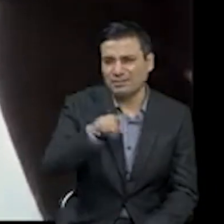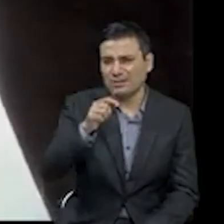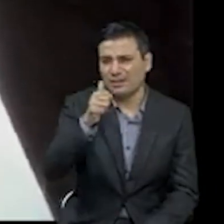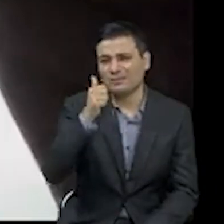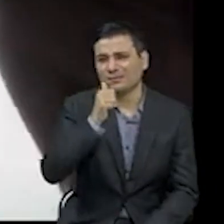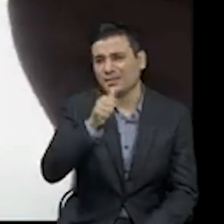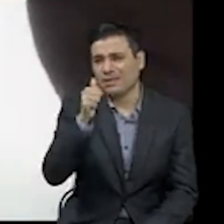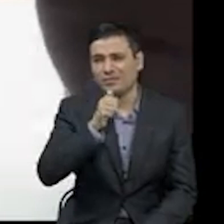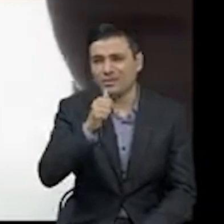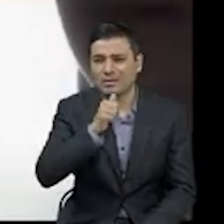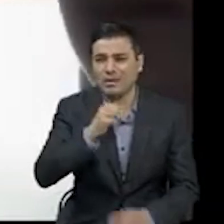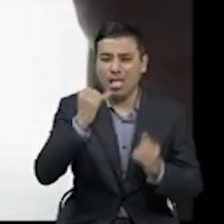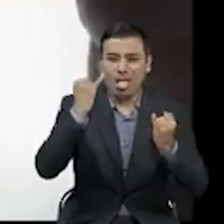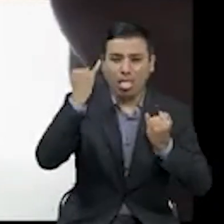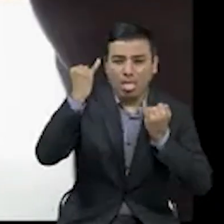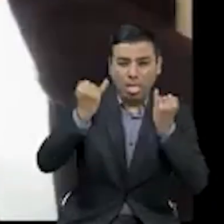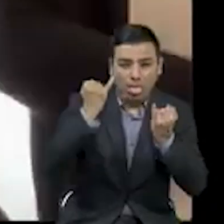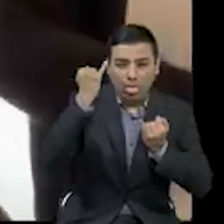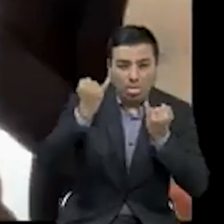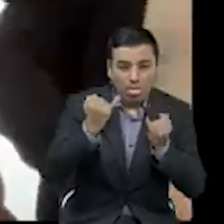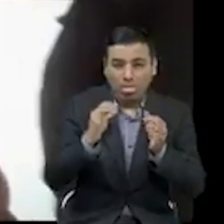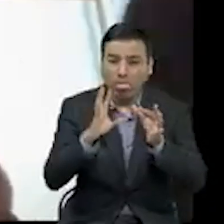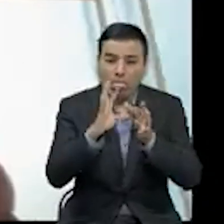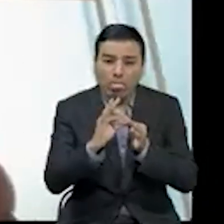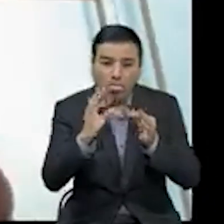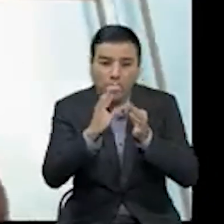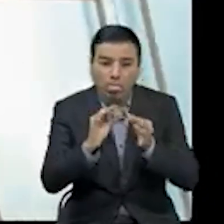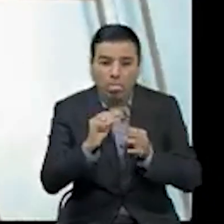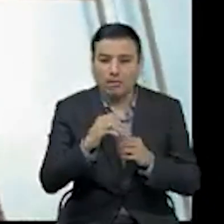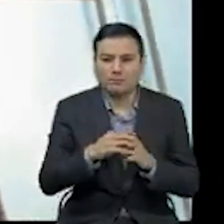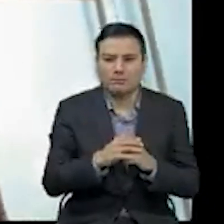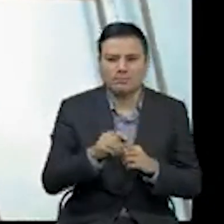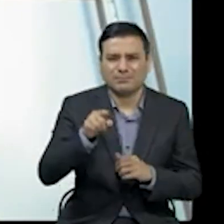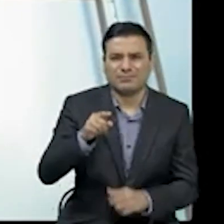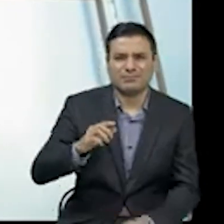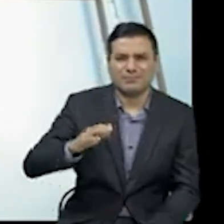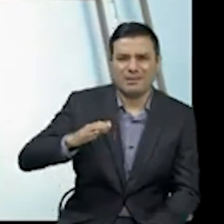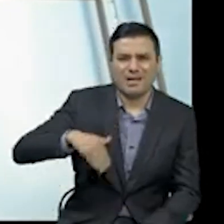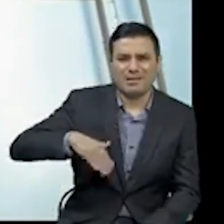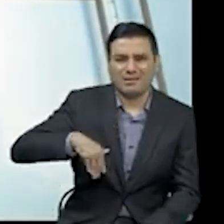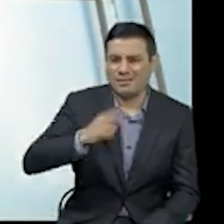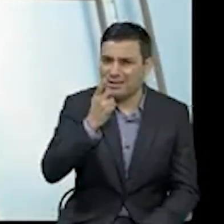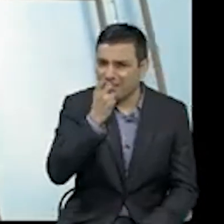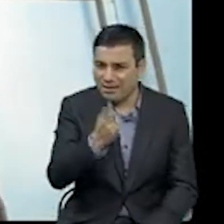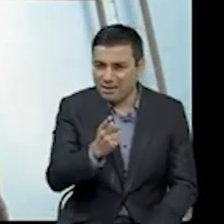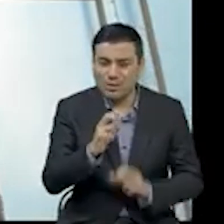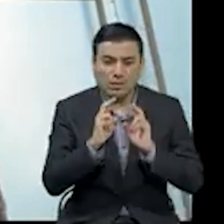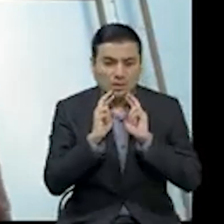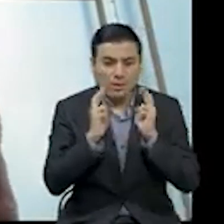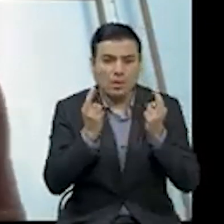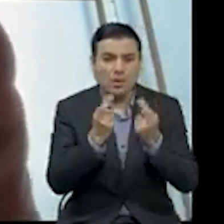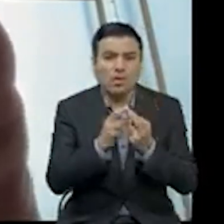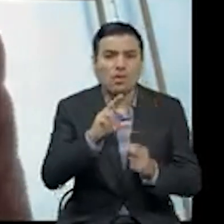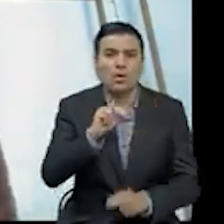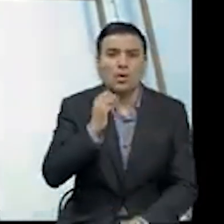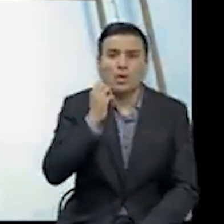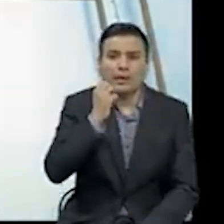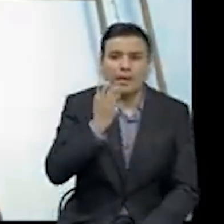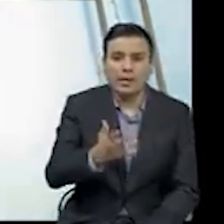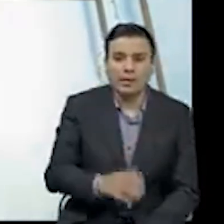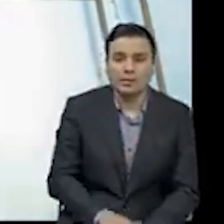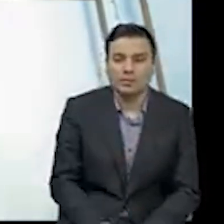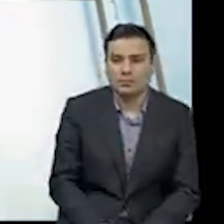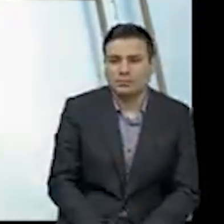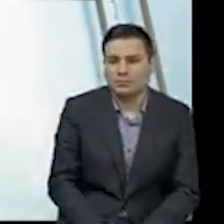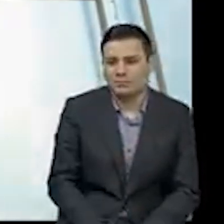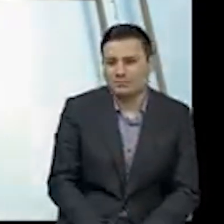porque por un lado no quería que hubiera la sesión, no se había dado cuenta de la urgencia